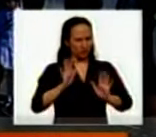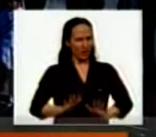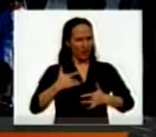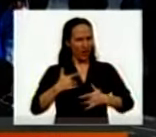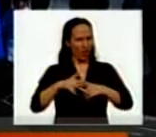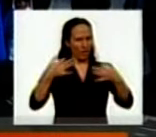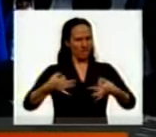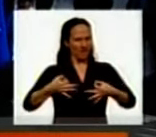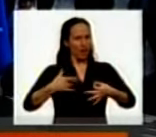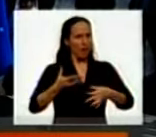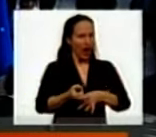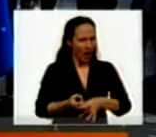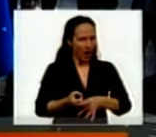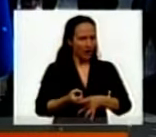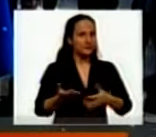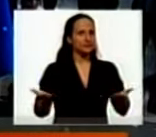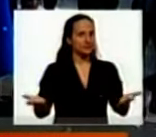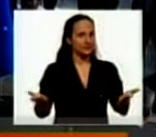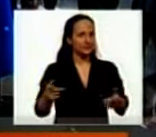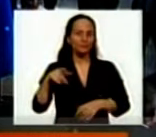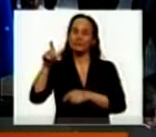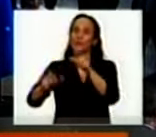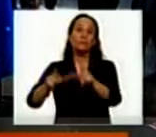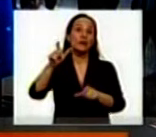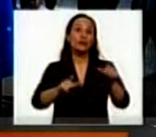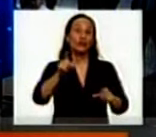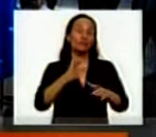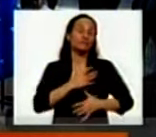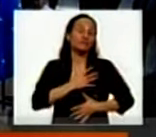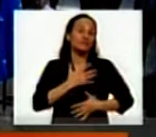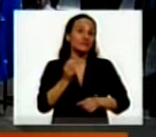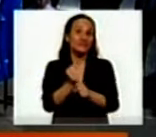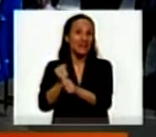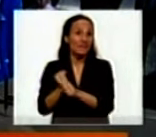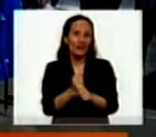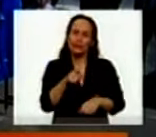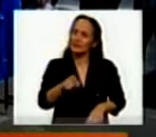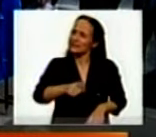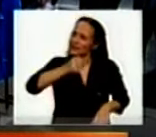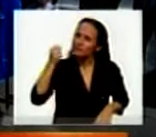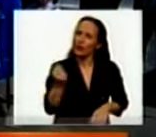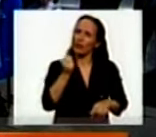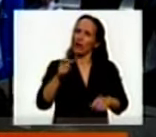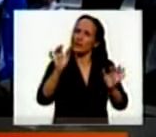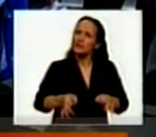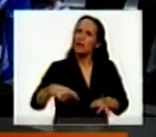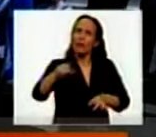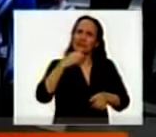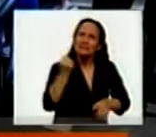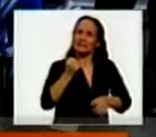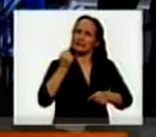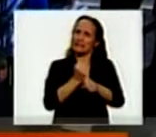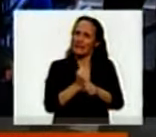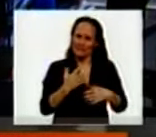herramientas. Nuestros queridos trabajadores, la cultura del trabajo, del esfuerzo, ese